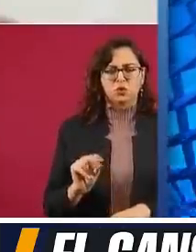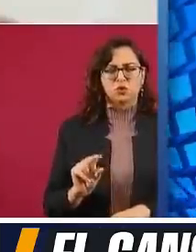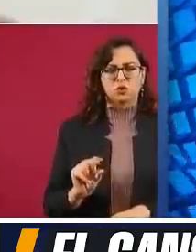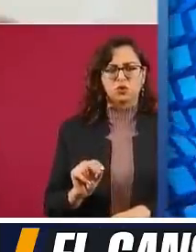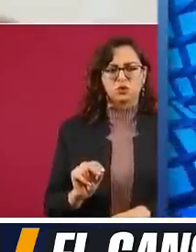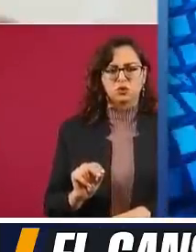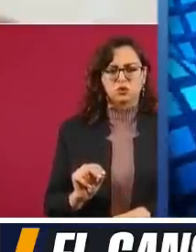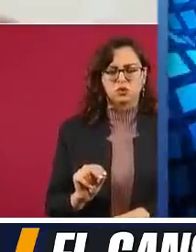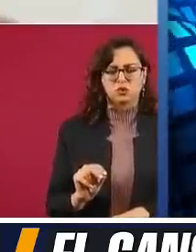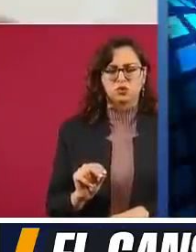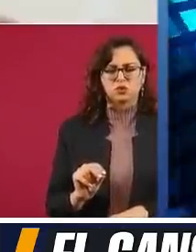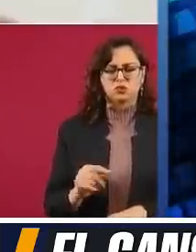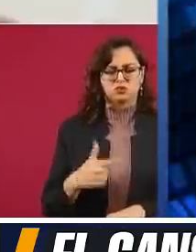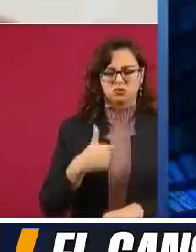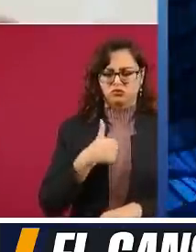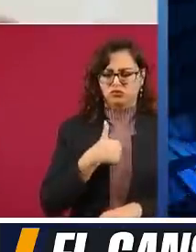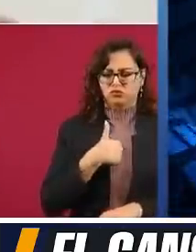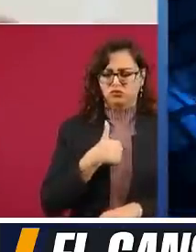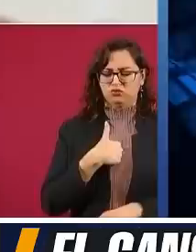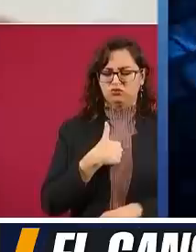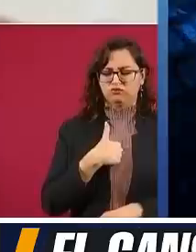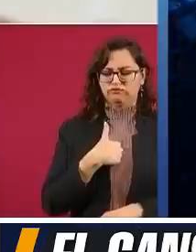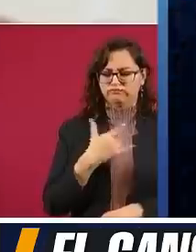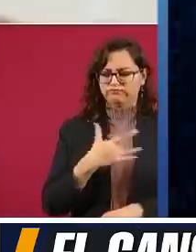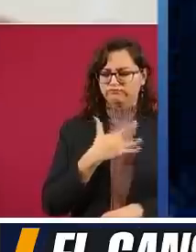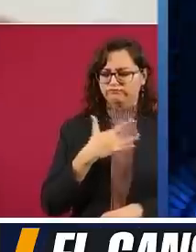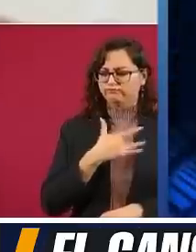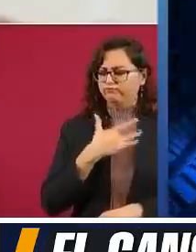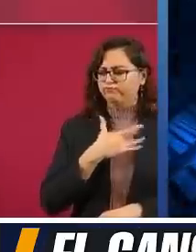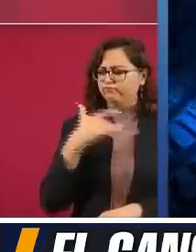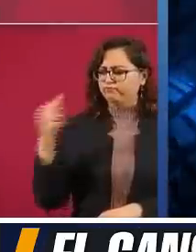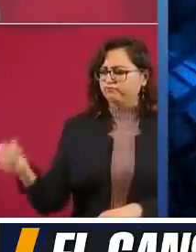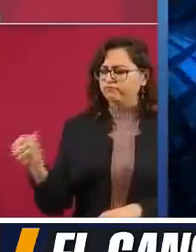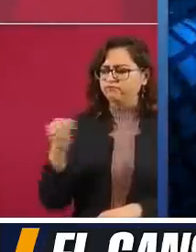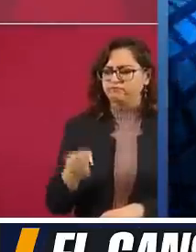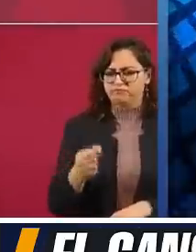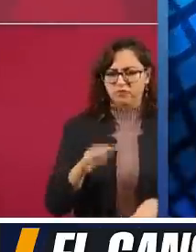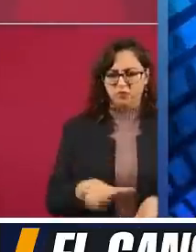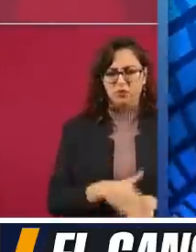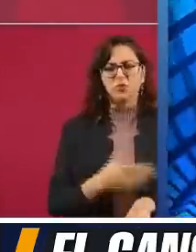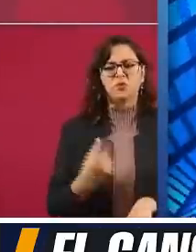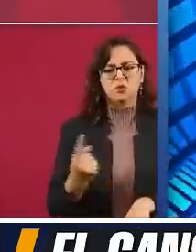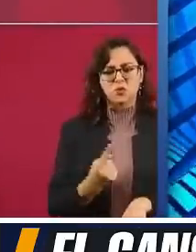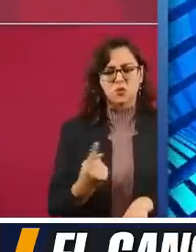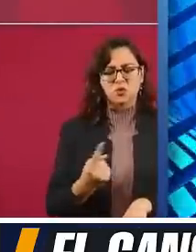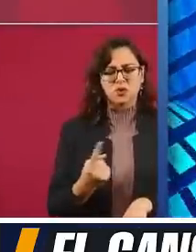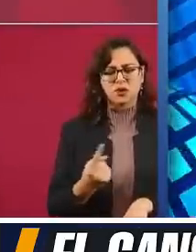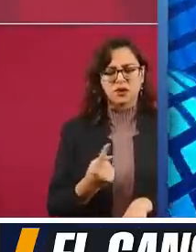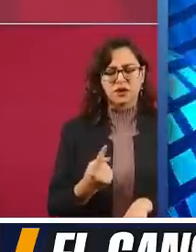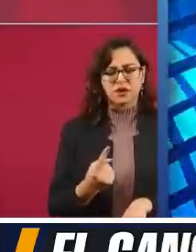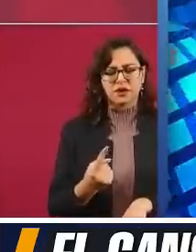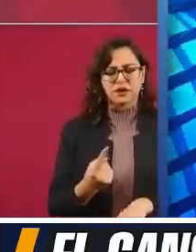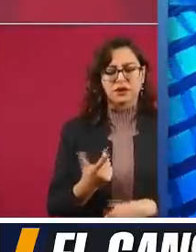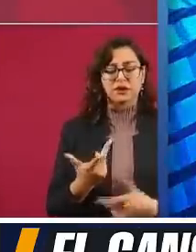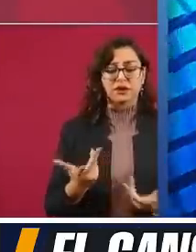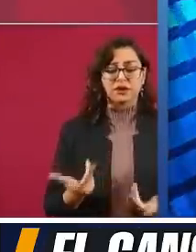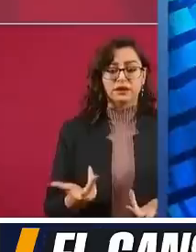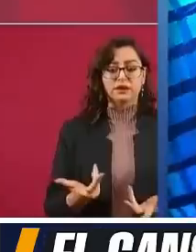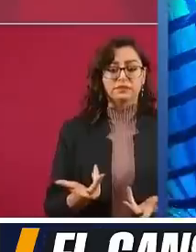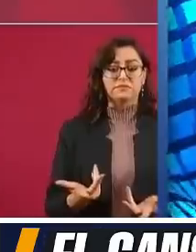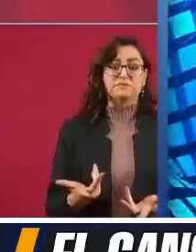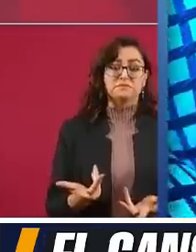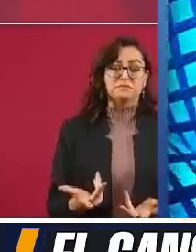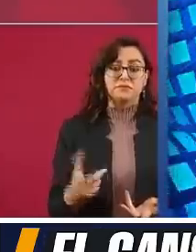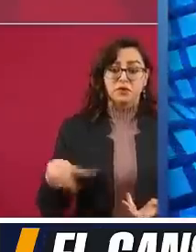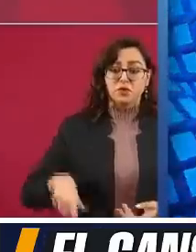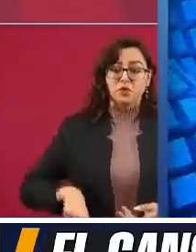Tiene que ver con la necesidad de tener en